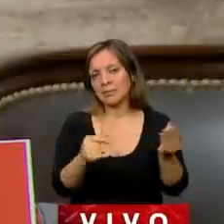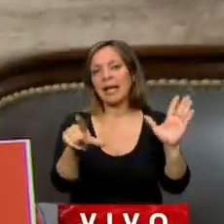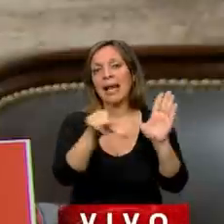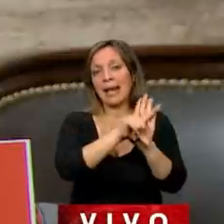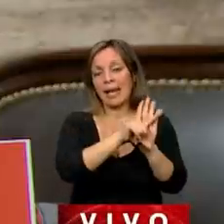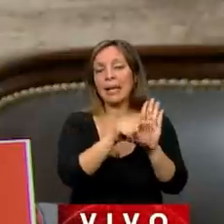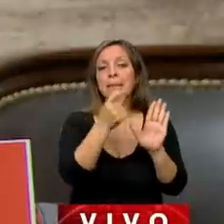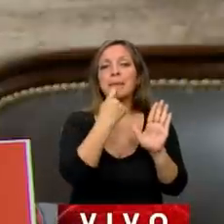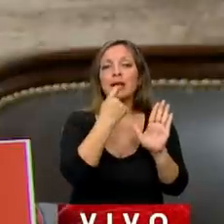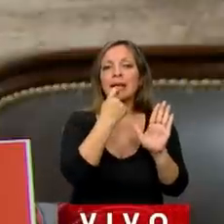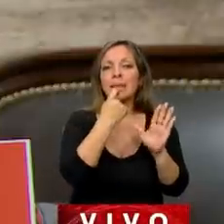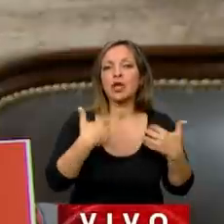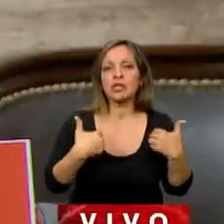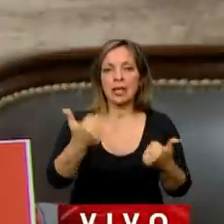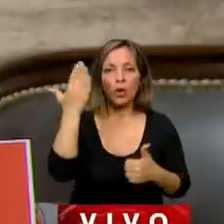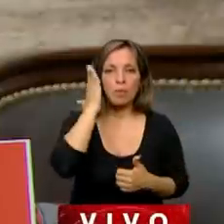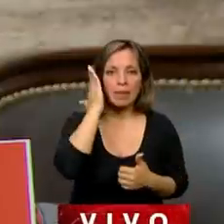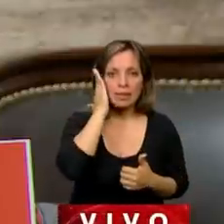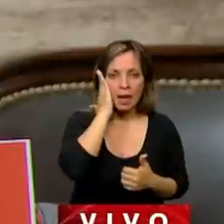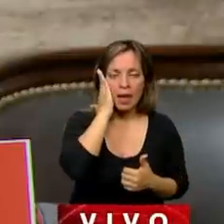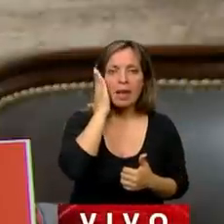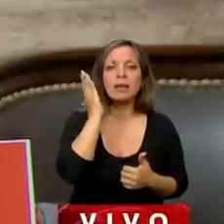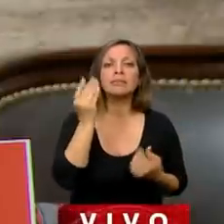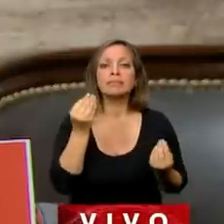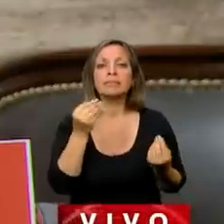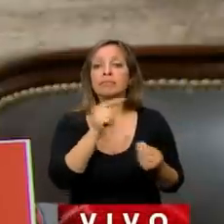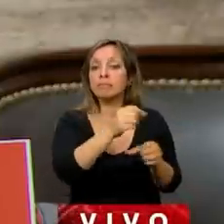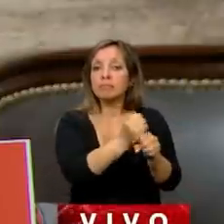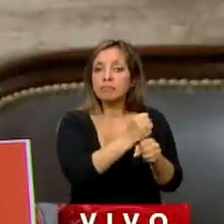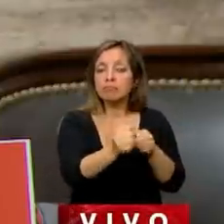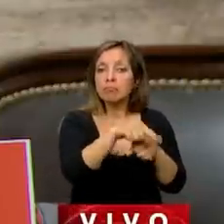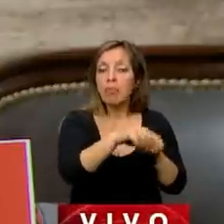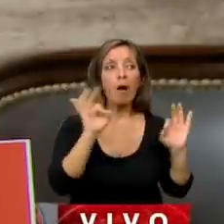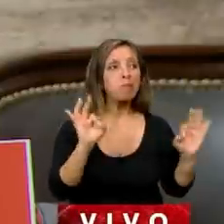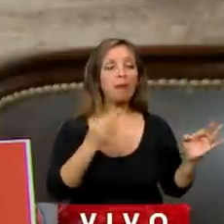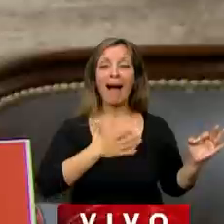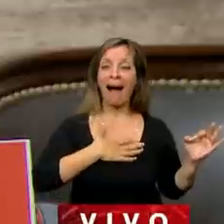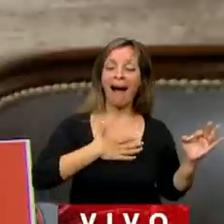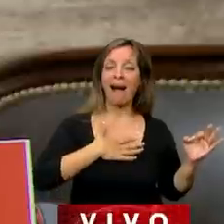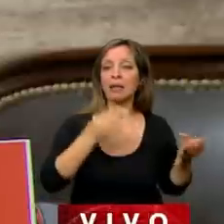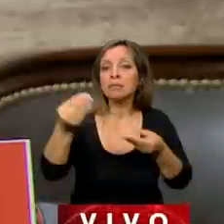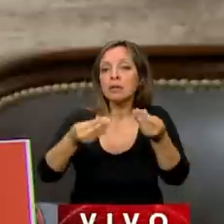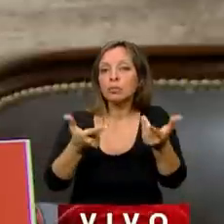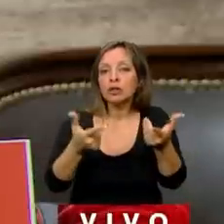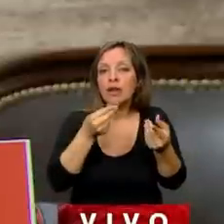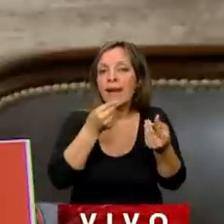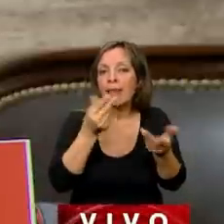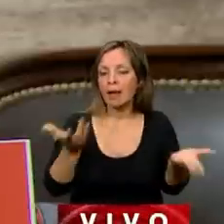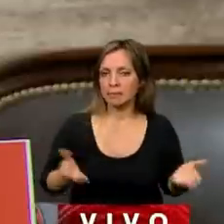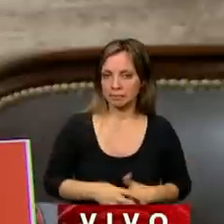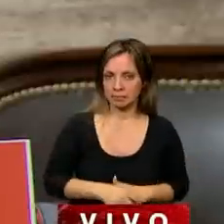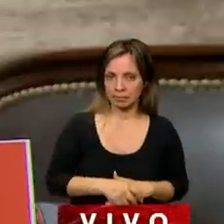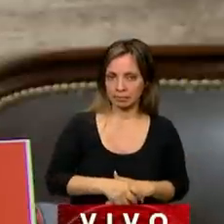como el caso de la Ley de Salud Mental, que a pesar de su sanción no tiene presupuesto adecuado. Pero